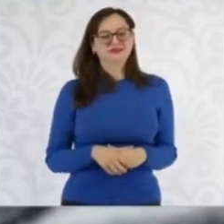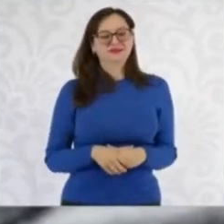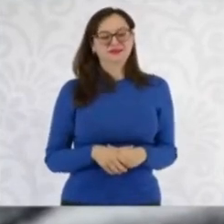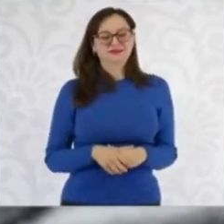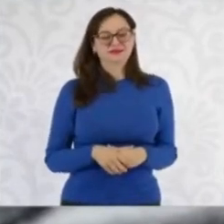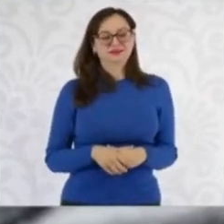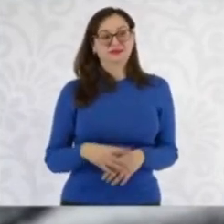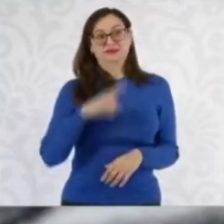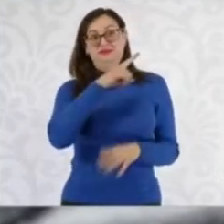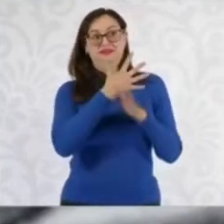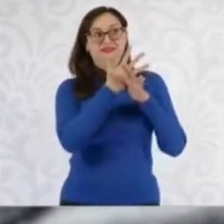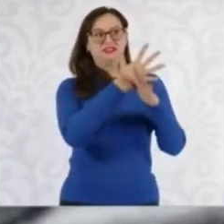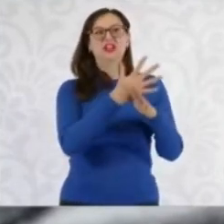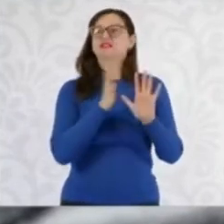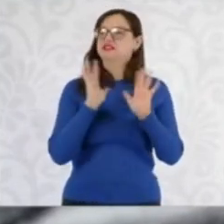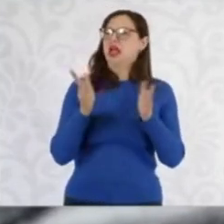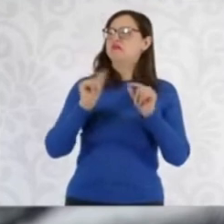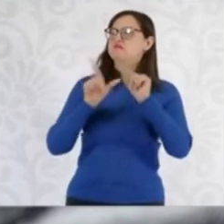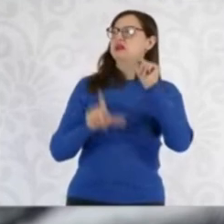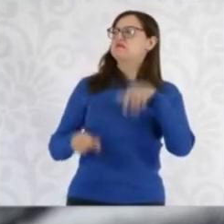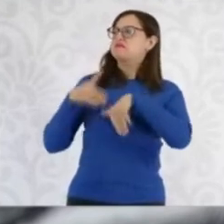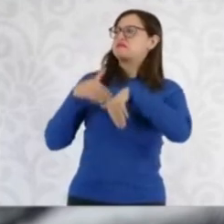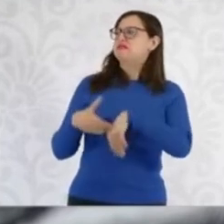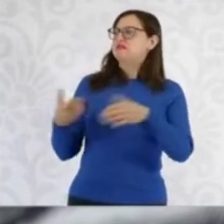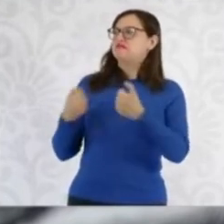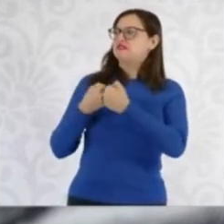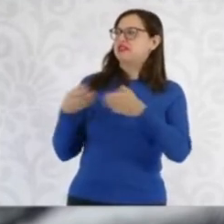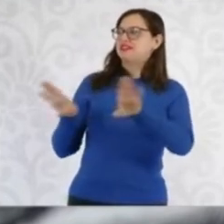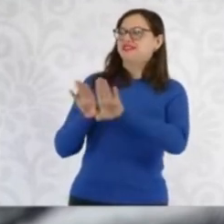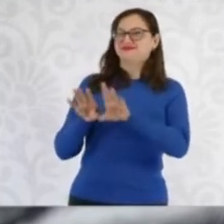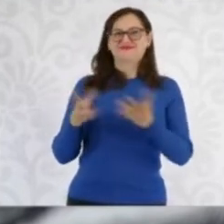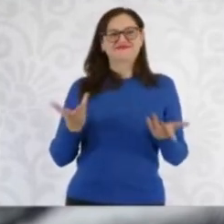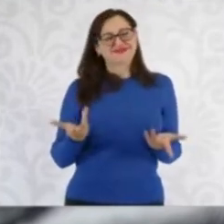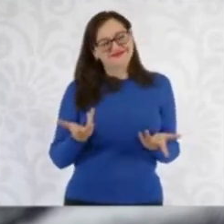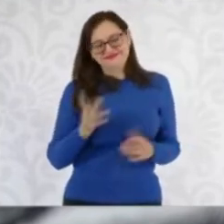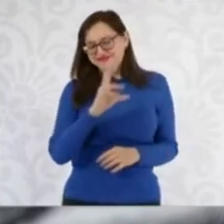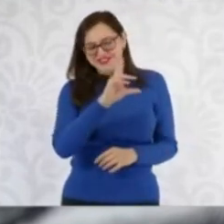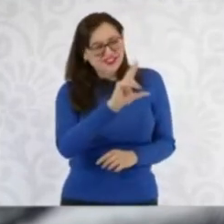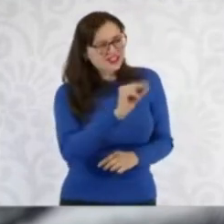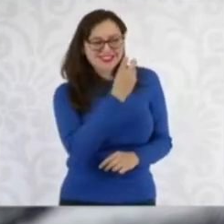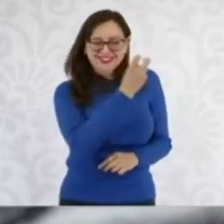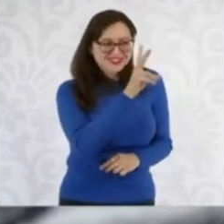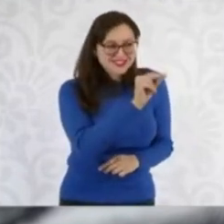evita que lleguen las caravanas a la frontera norte con una visión humanitaria y de atención a